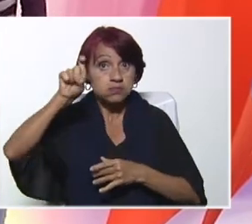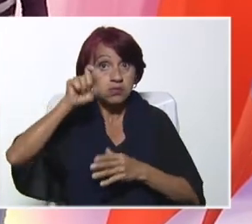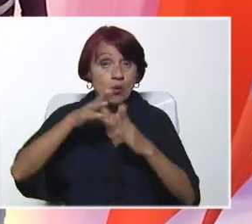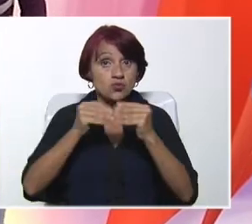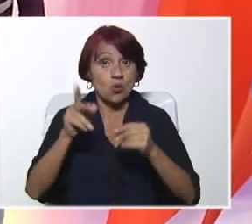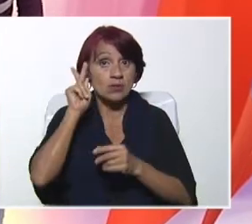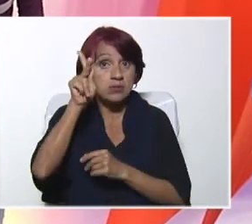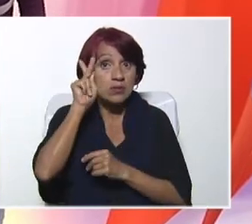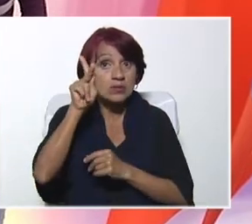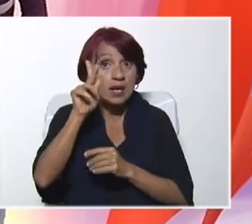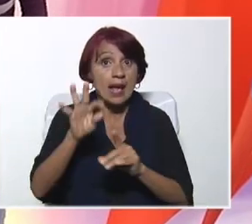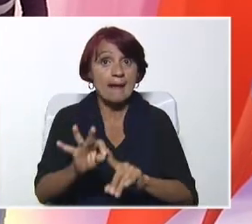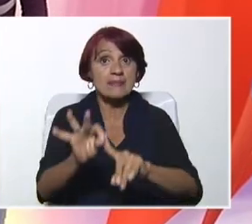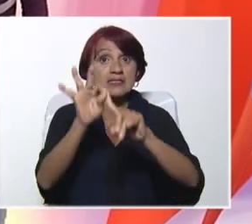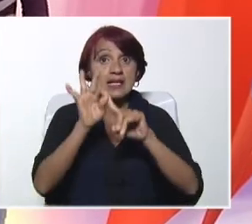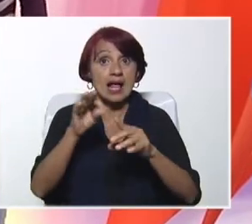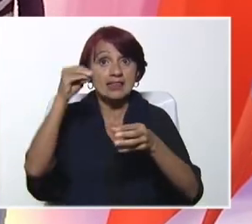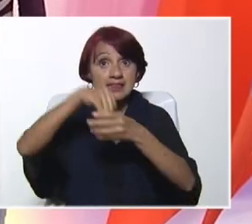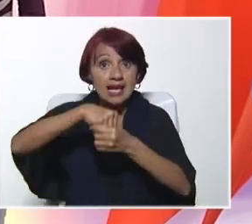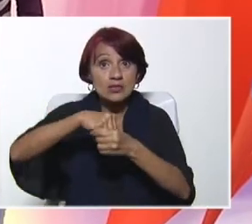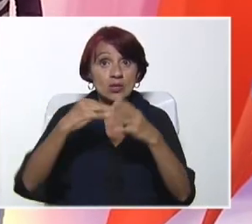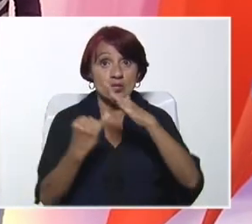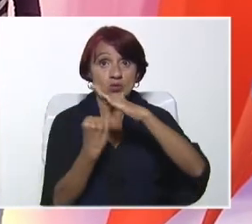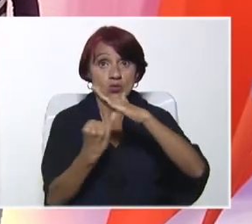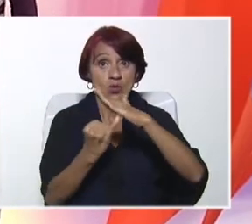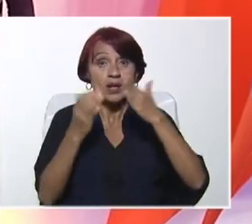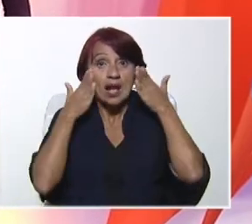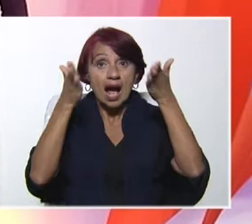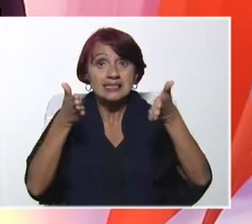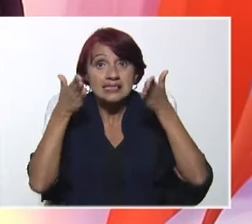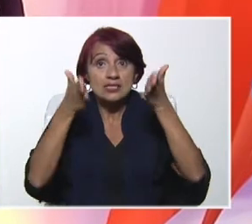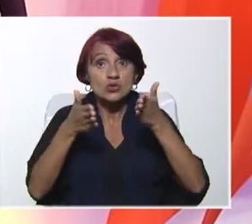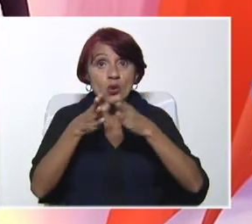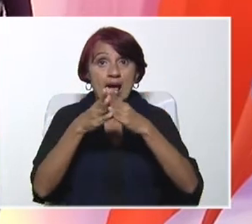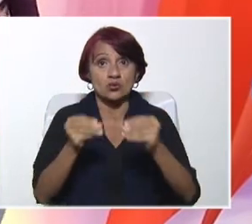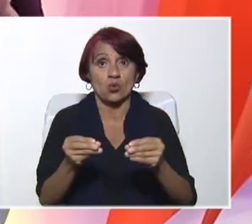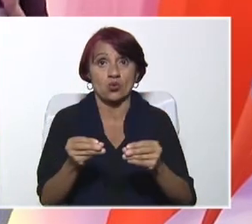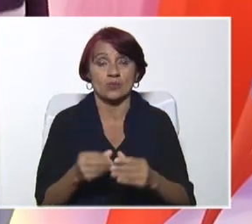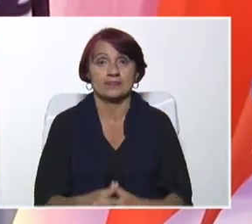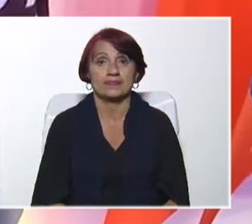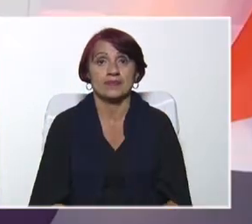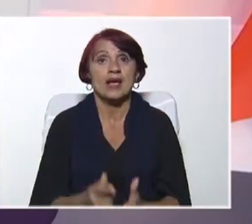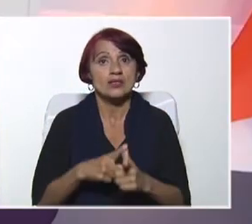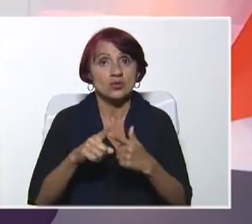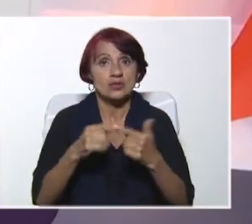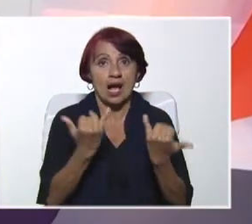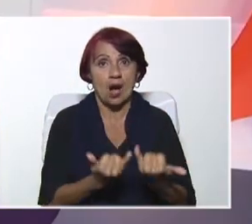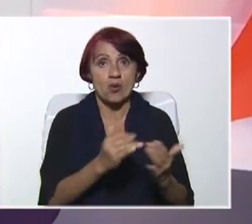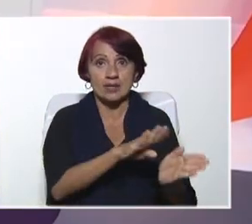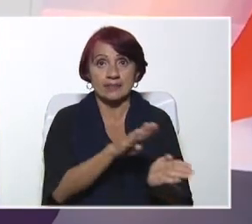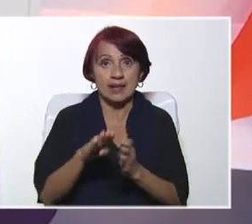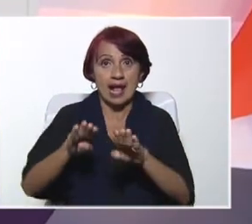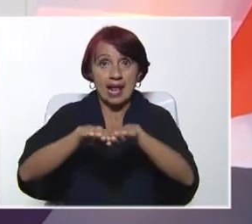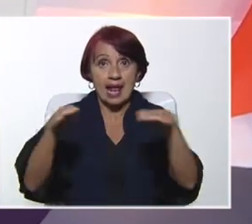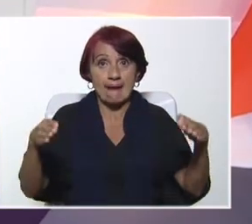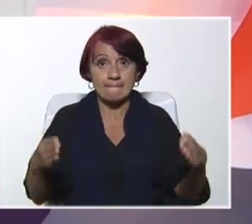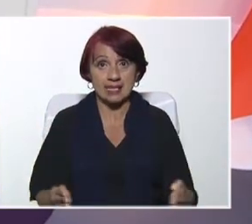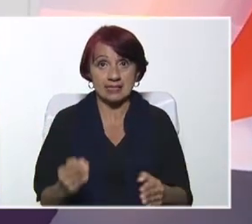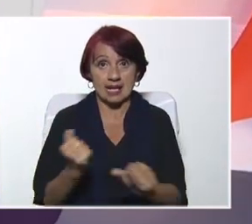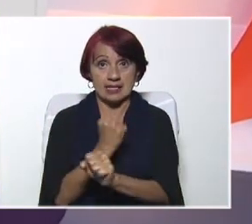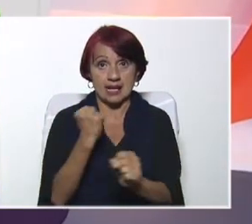especialistas que se encuentran en nuestras instituciones en las asesorías pedagógicas. Vamos entonces a la mesa para que podamos